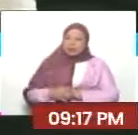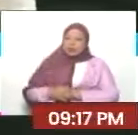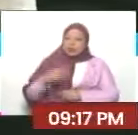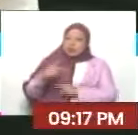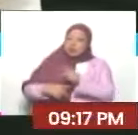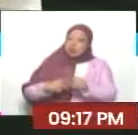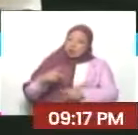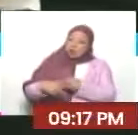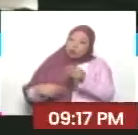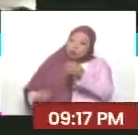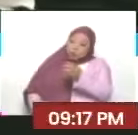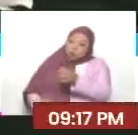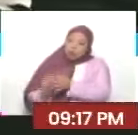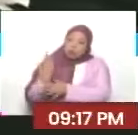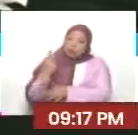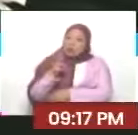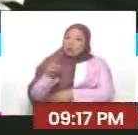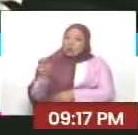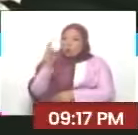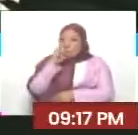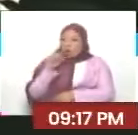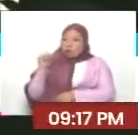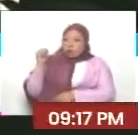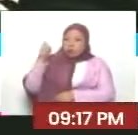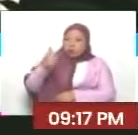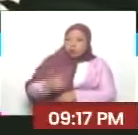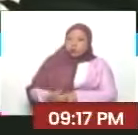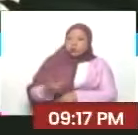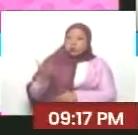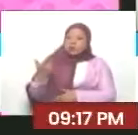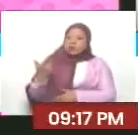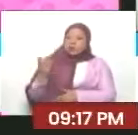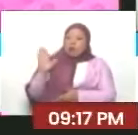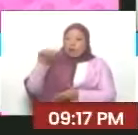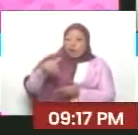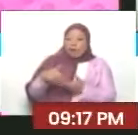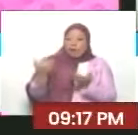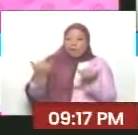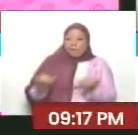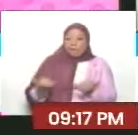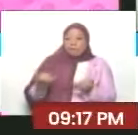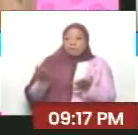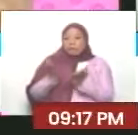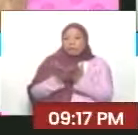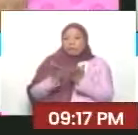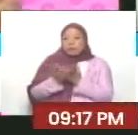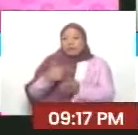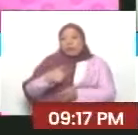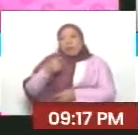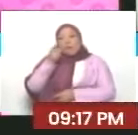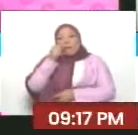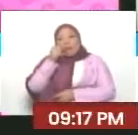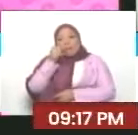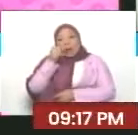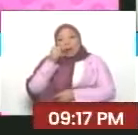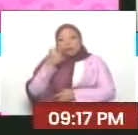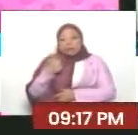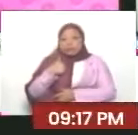Soy productor de flores, más de 20 años ya en los cultivos altos mirandinos. Aquí mi escuela fue mi padre, es